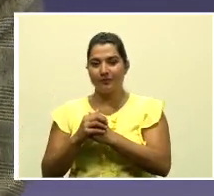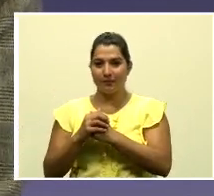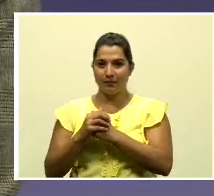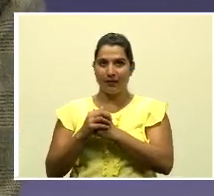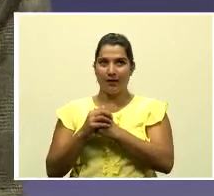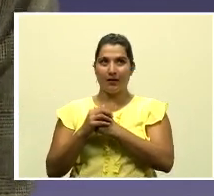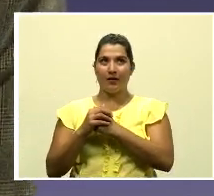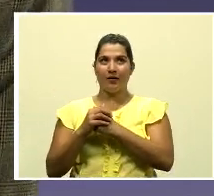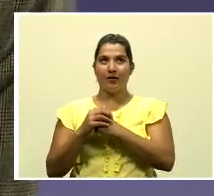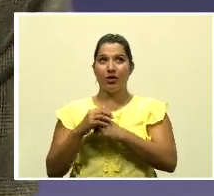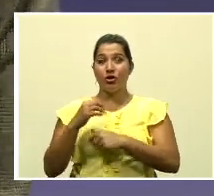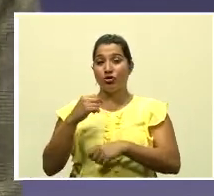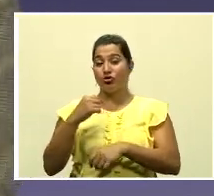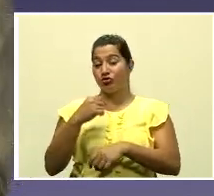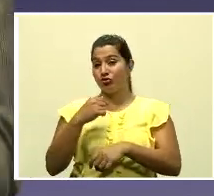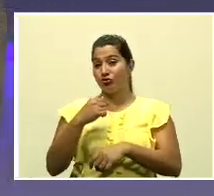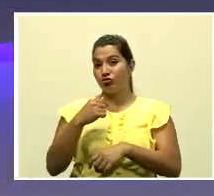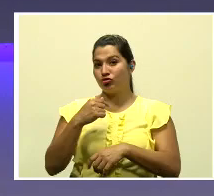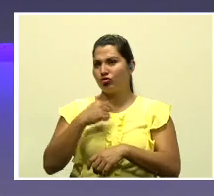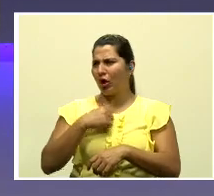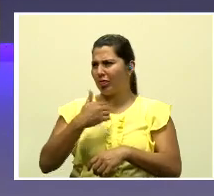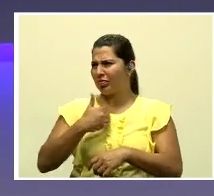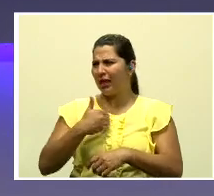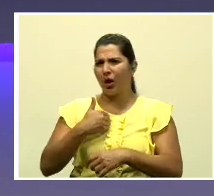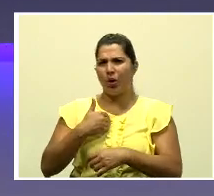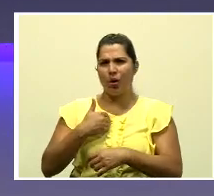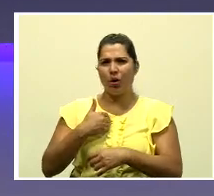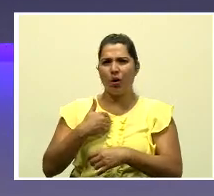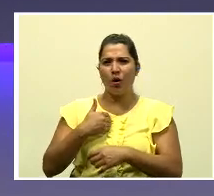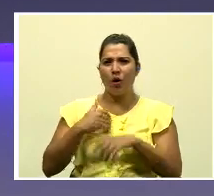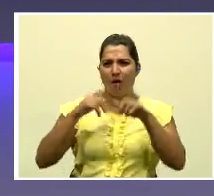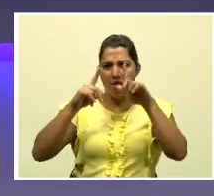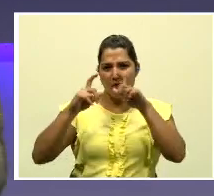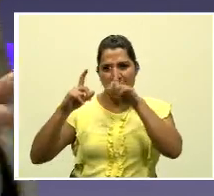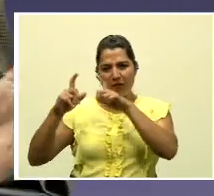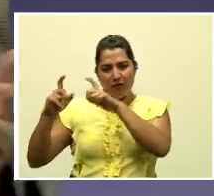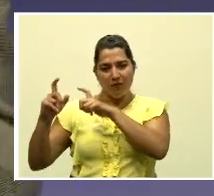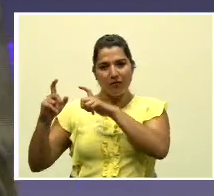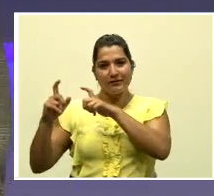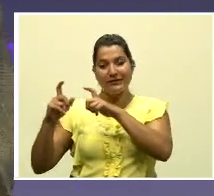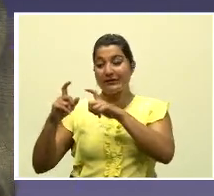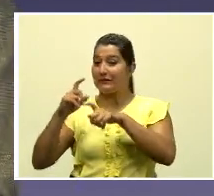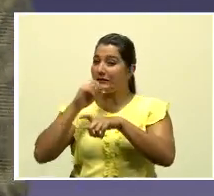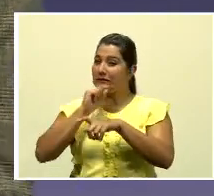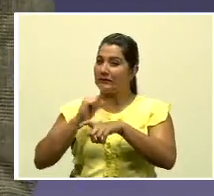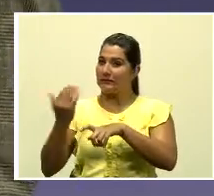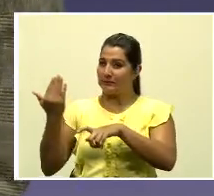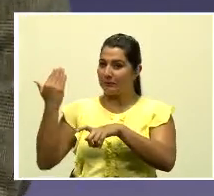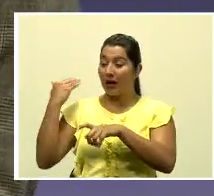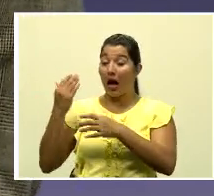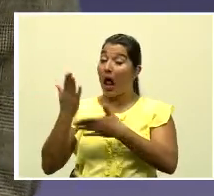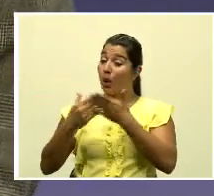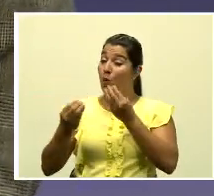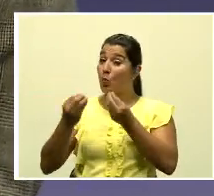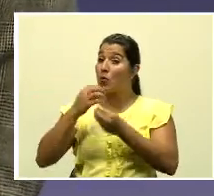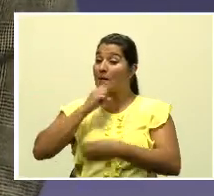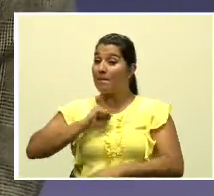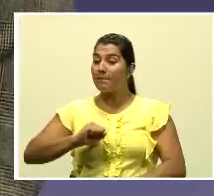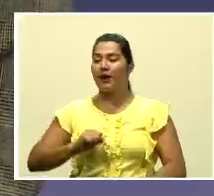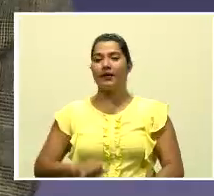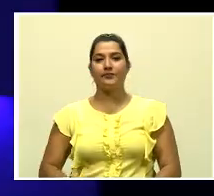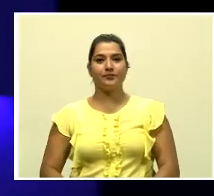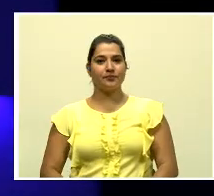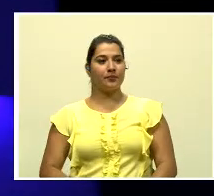usted mencionó que yo tenía una colección, sí, pues es pequeña colección, pero sí, algunas cámaras son muy viejas, ¿verdad? Justamente,